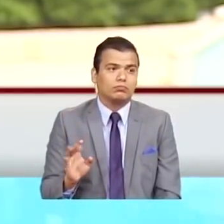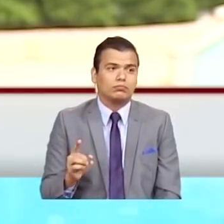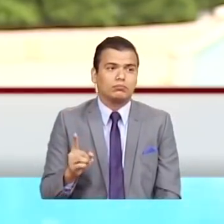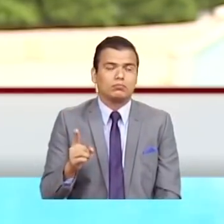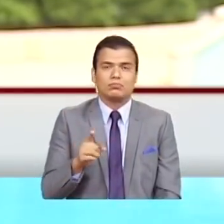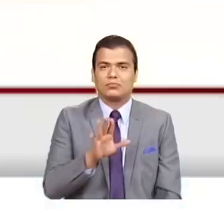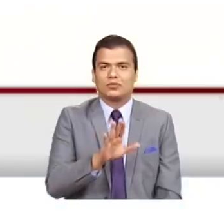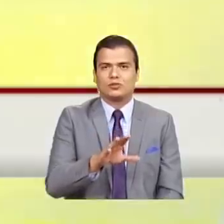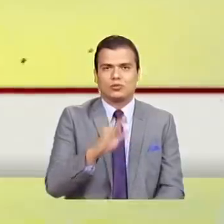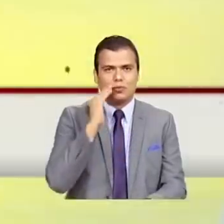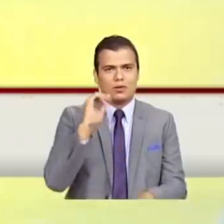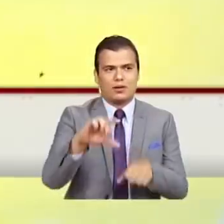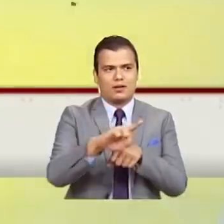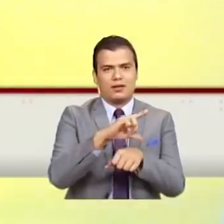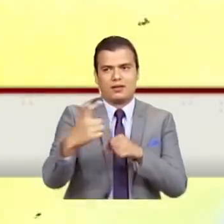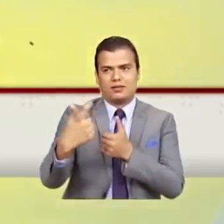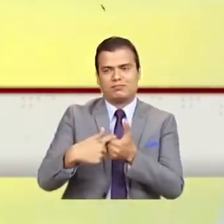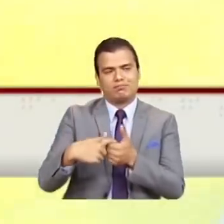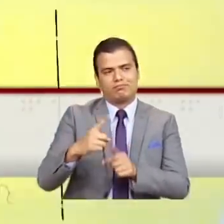con nosotros en la liga femenina.